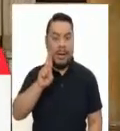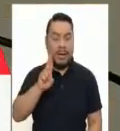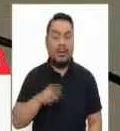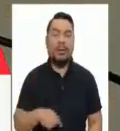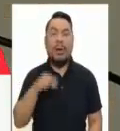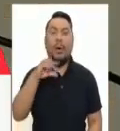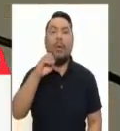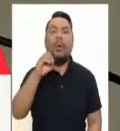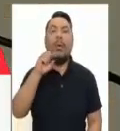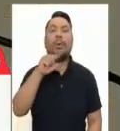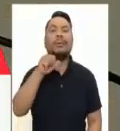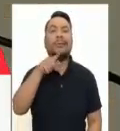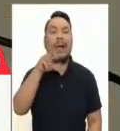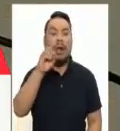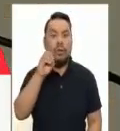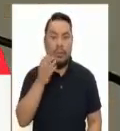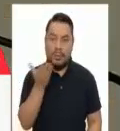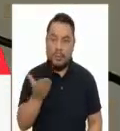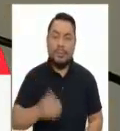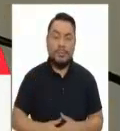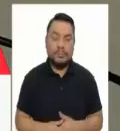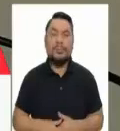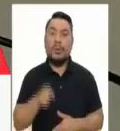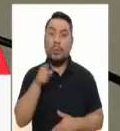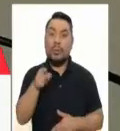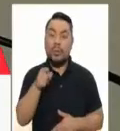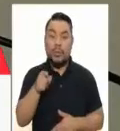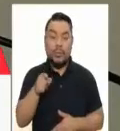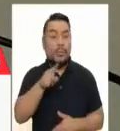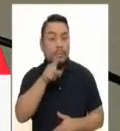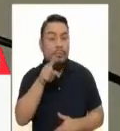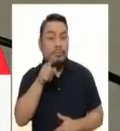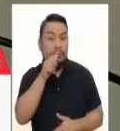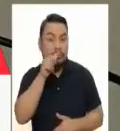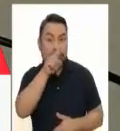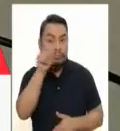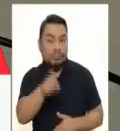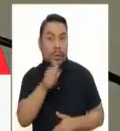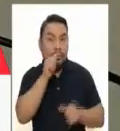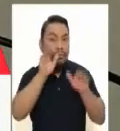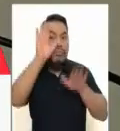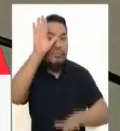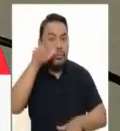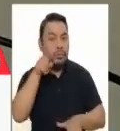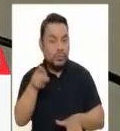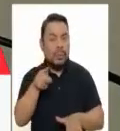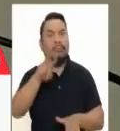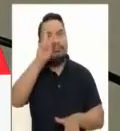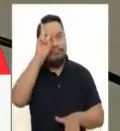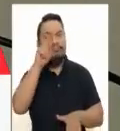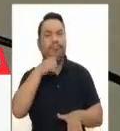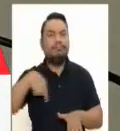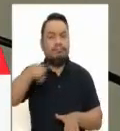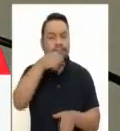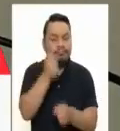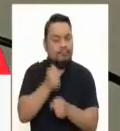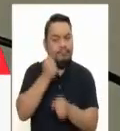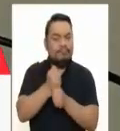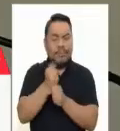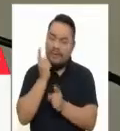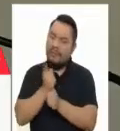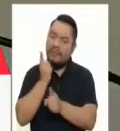Gonzalo chialer Salcedo jura usted por Dios y la patria desempeñar Leal y